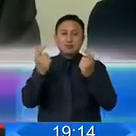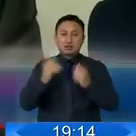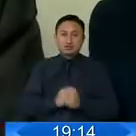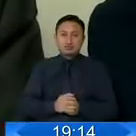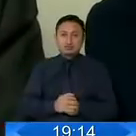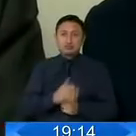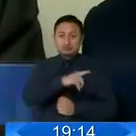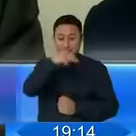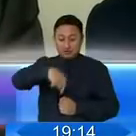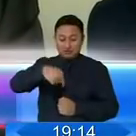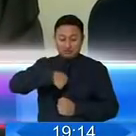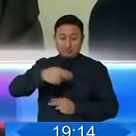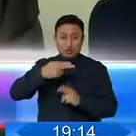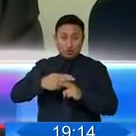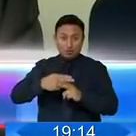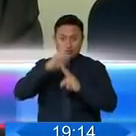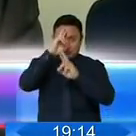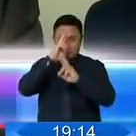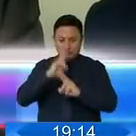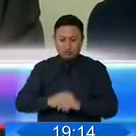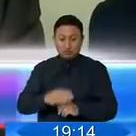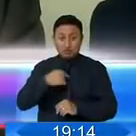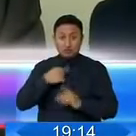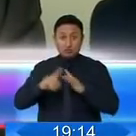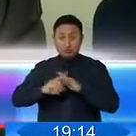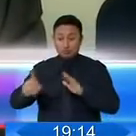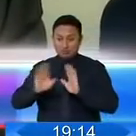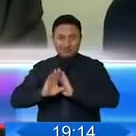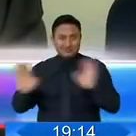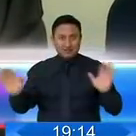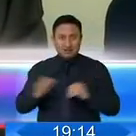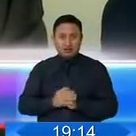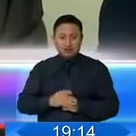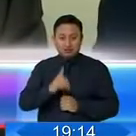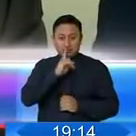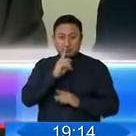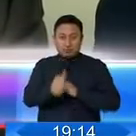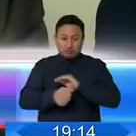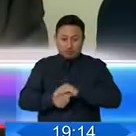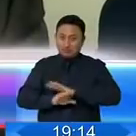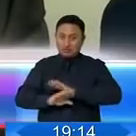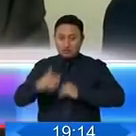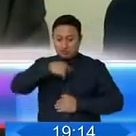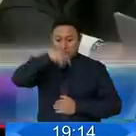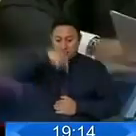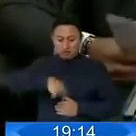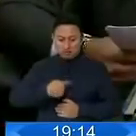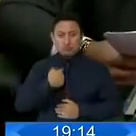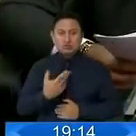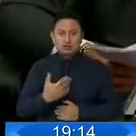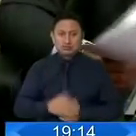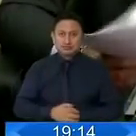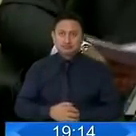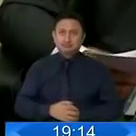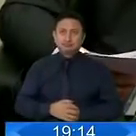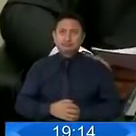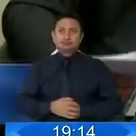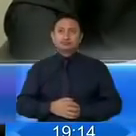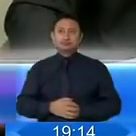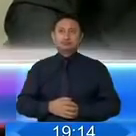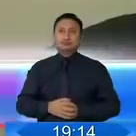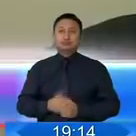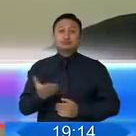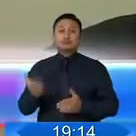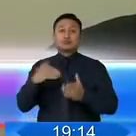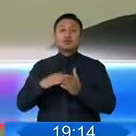aquí para limpiar nuestro nombre. No nos hemos huido, no nos hemos escapado. Estamos aquí dando la cara. La nueva fecha para la